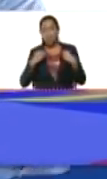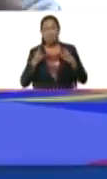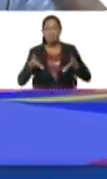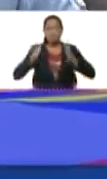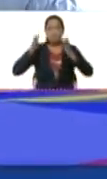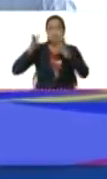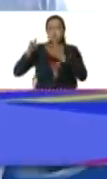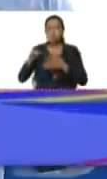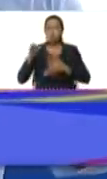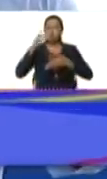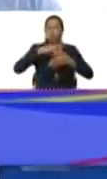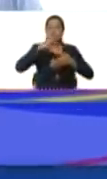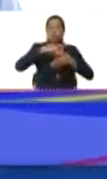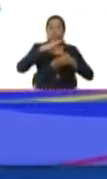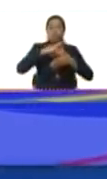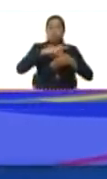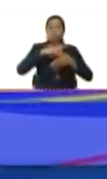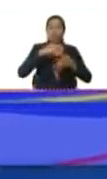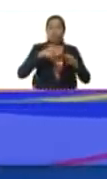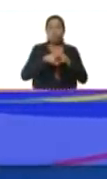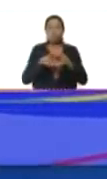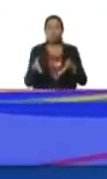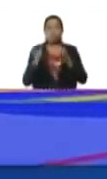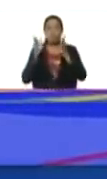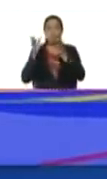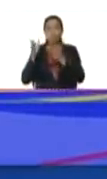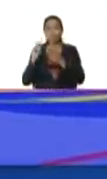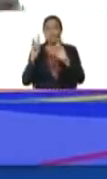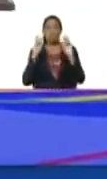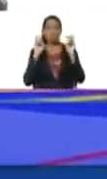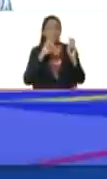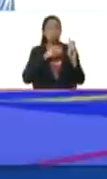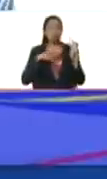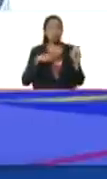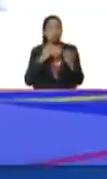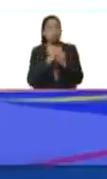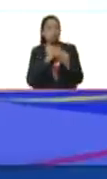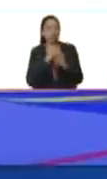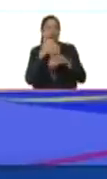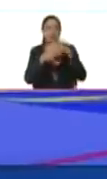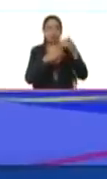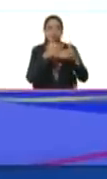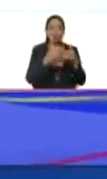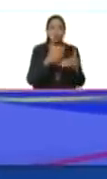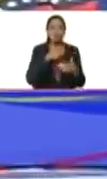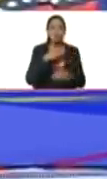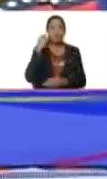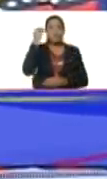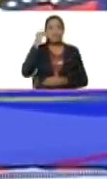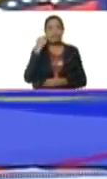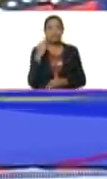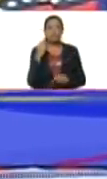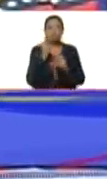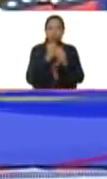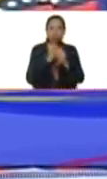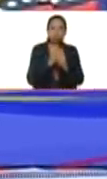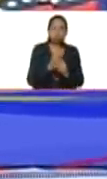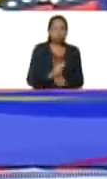de condominio para los sectores de clase media. Eso es uno de los temas que estamos trabajando en esta... Me parece una gran idea. Yo estuve